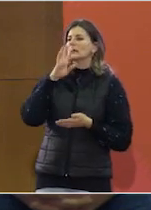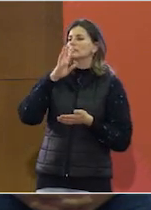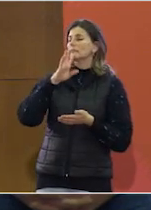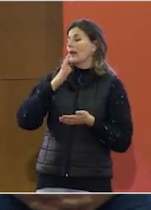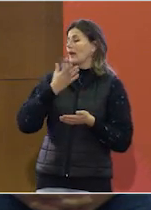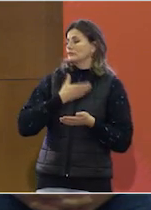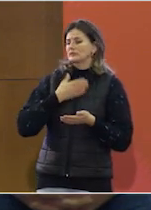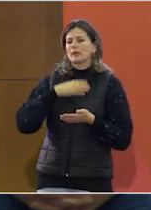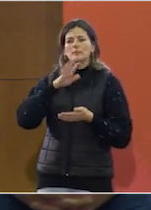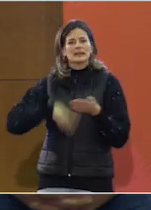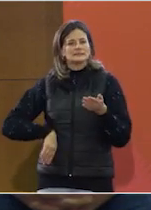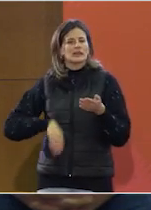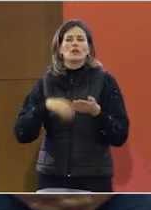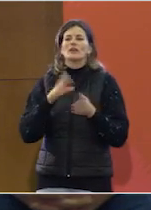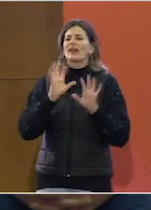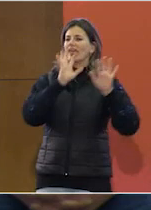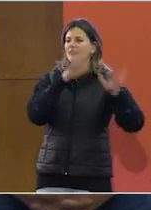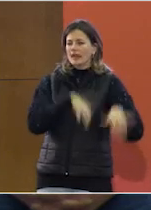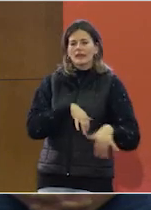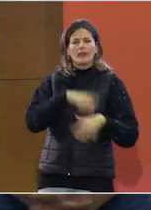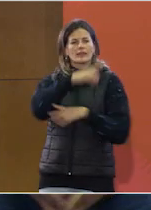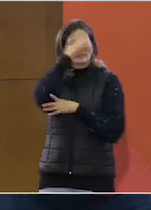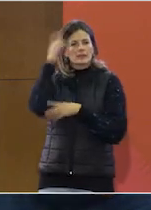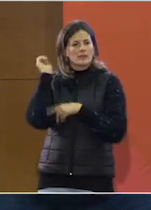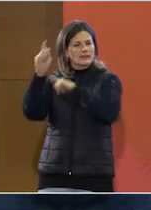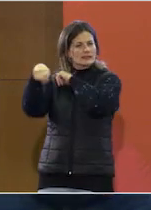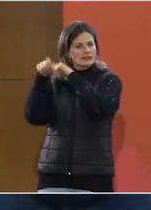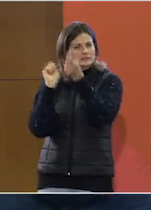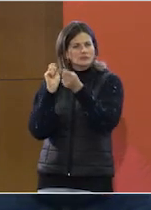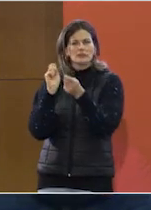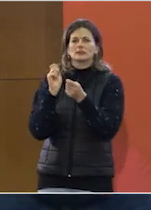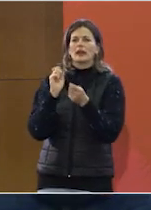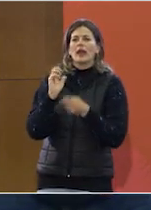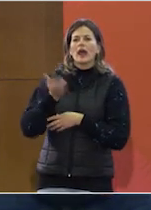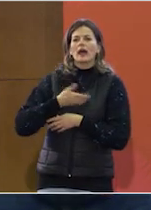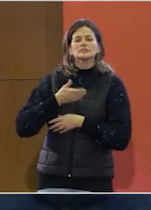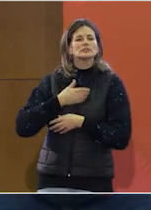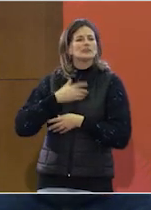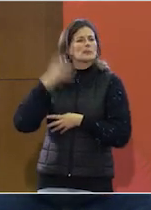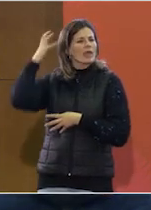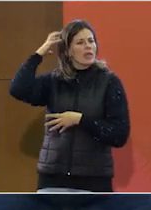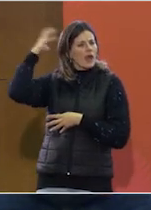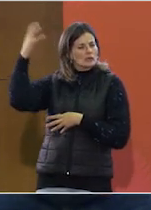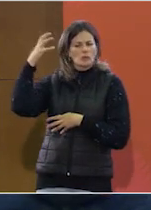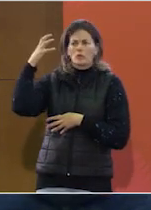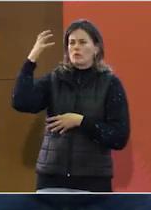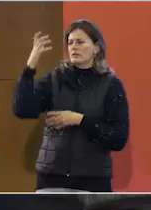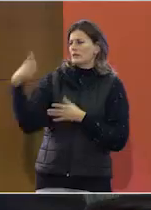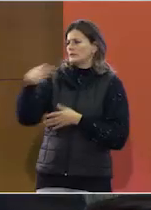de Madrid, en el Ayuntamiento de Cádiz, en el Ayuntamiento de Zaragoza, en el Ayuntamiento de Coruña.